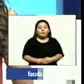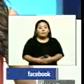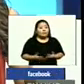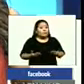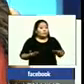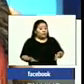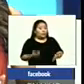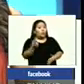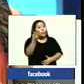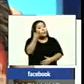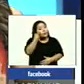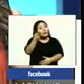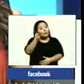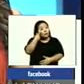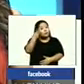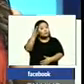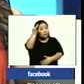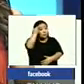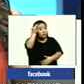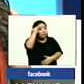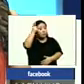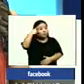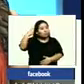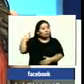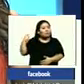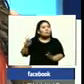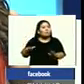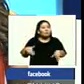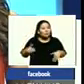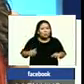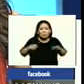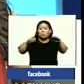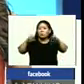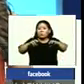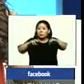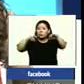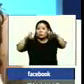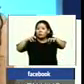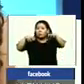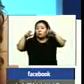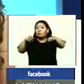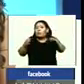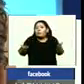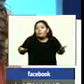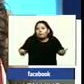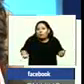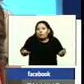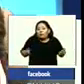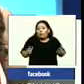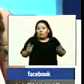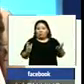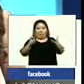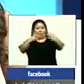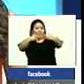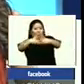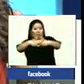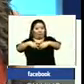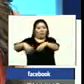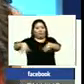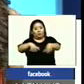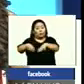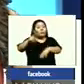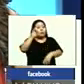Bueno, a tener muchísimo cuidado, recordemos que hemos estado pues teniendo muchísimas lluvias y mezclado con esto hay que tener